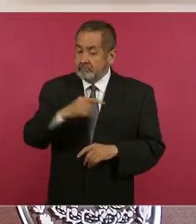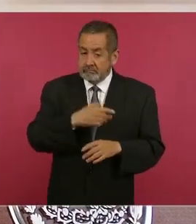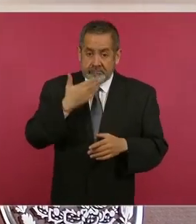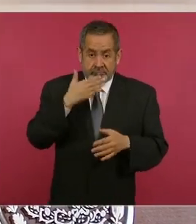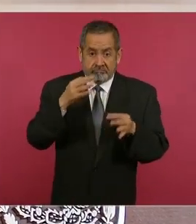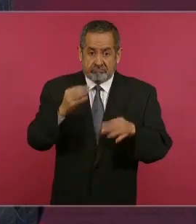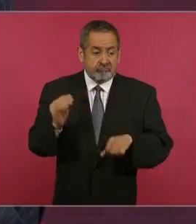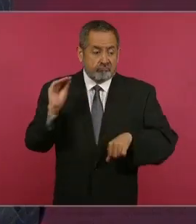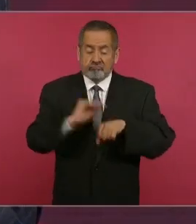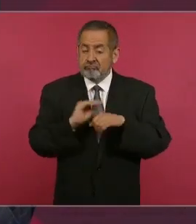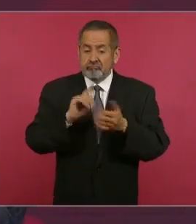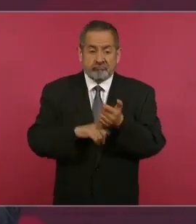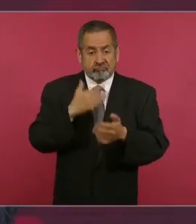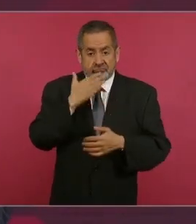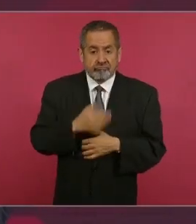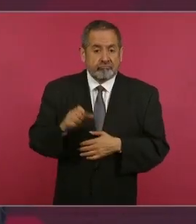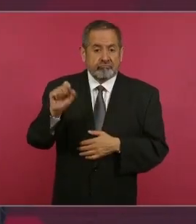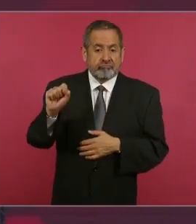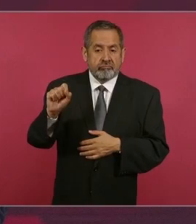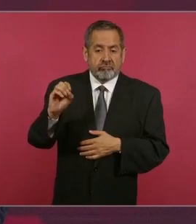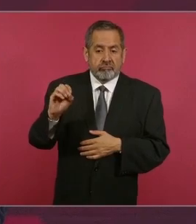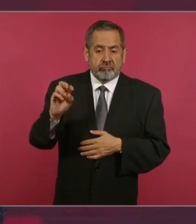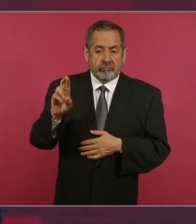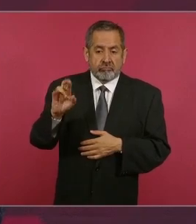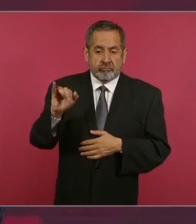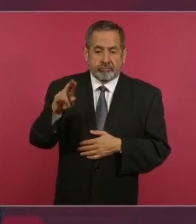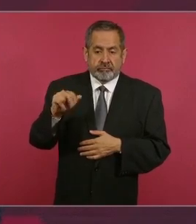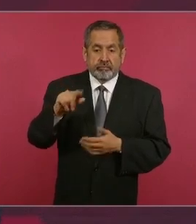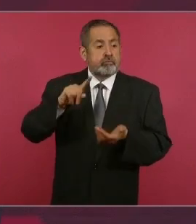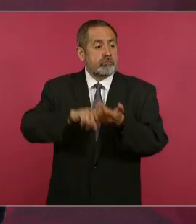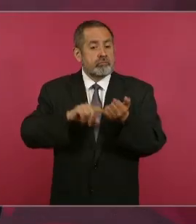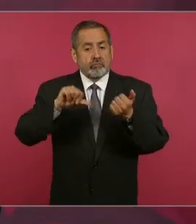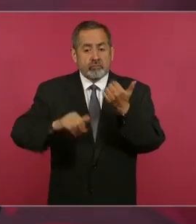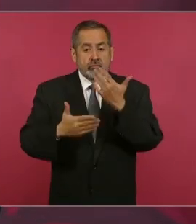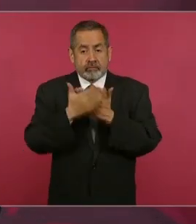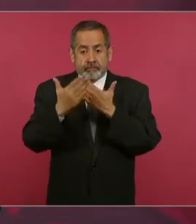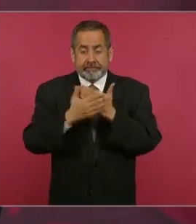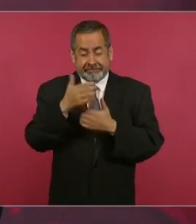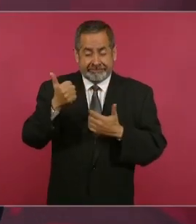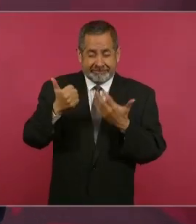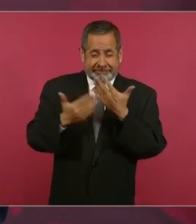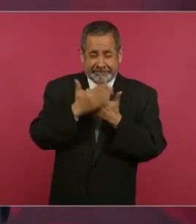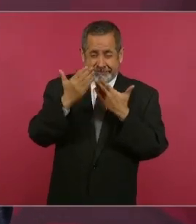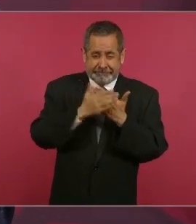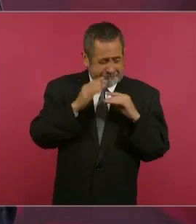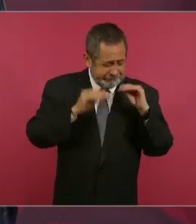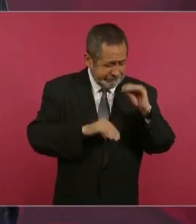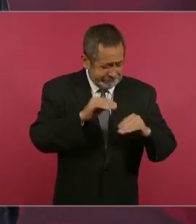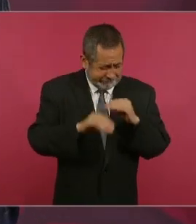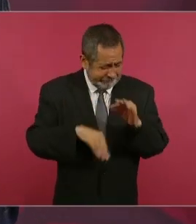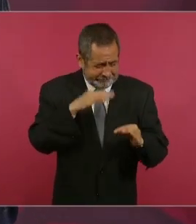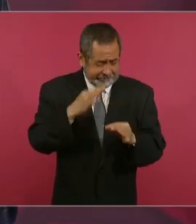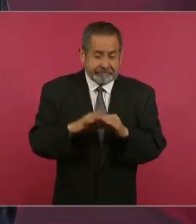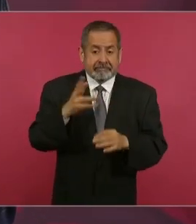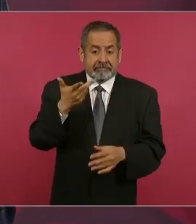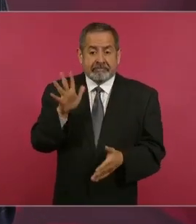Soriana se está portando muy bien. Hoy a las 6 de la mañana iban a terminar ya de empacar las primeras 10,000.